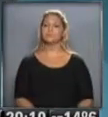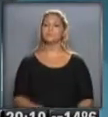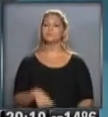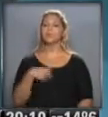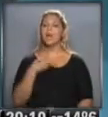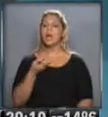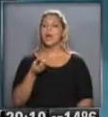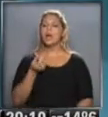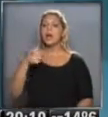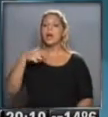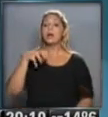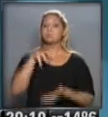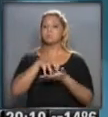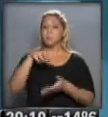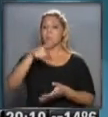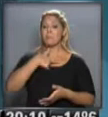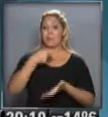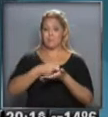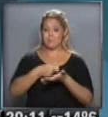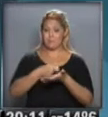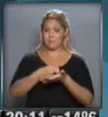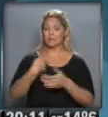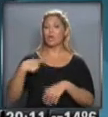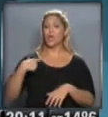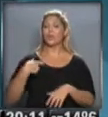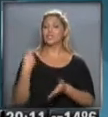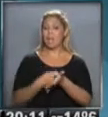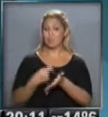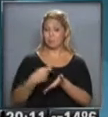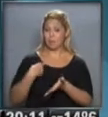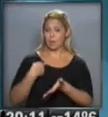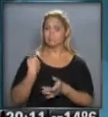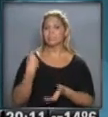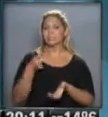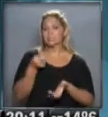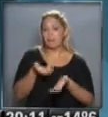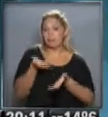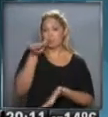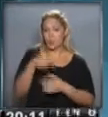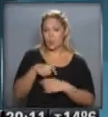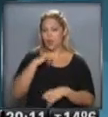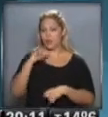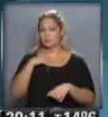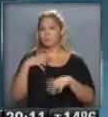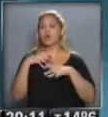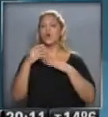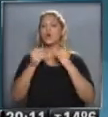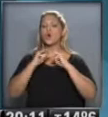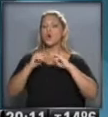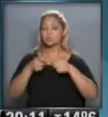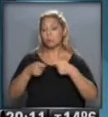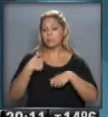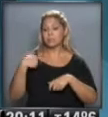Suba siempre pagas. Fueron autorizadas por el Ministerio de Salud y la Secretaría de Comercio Interior. El aumento sería